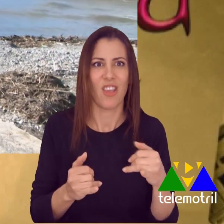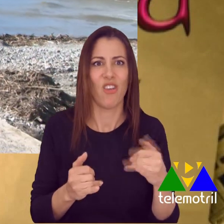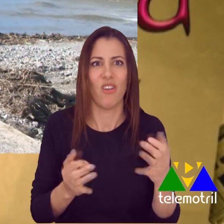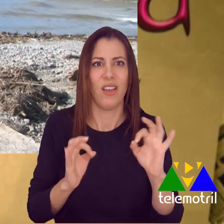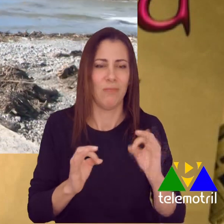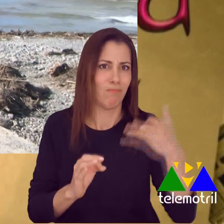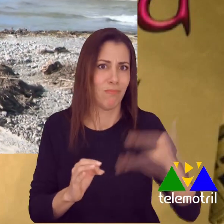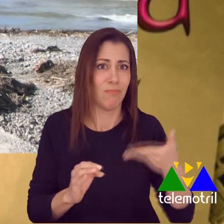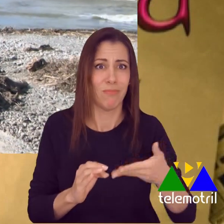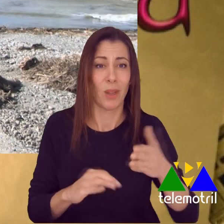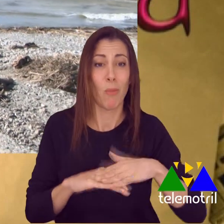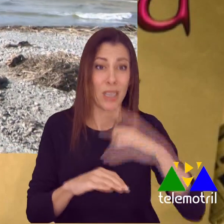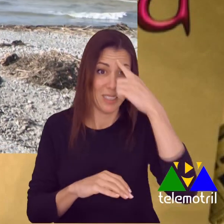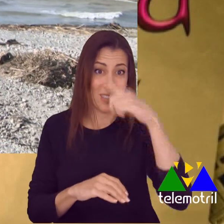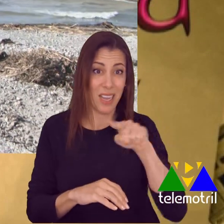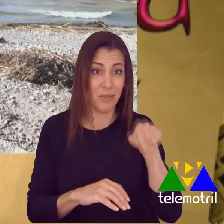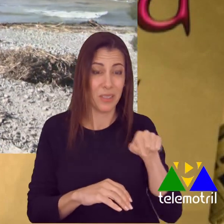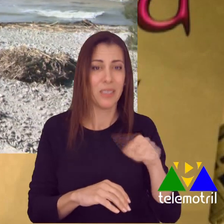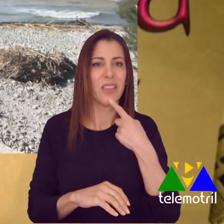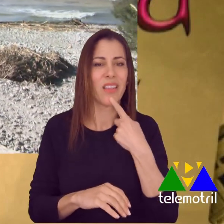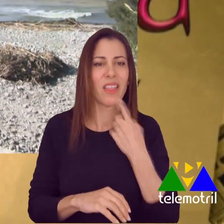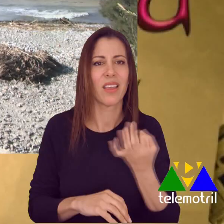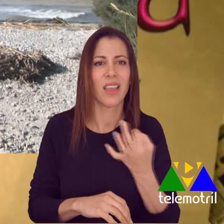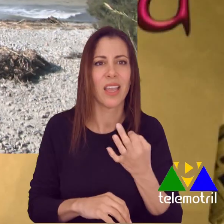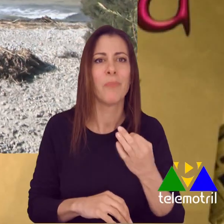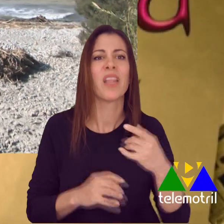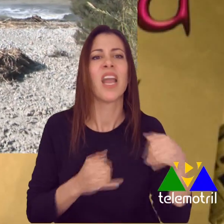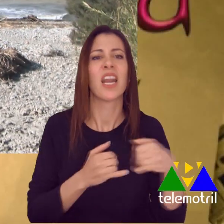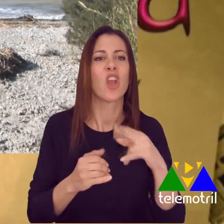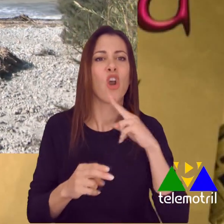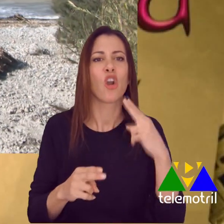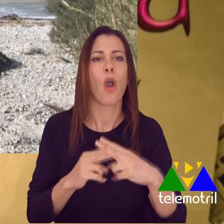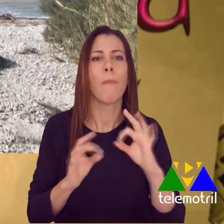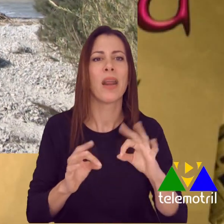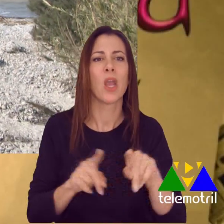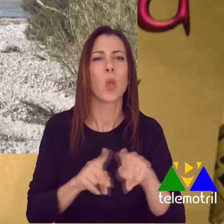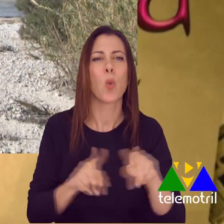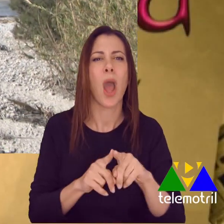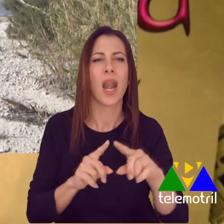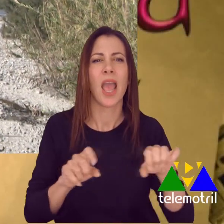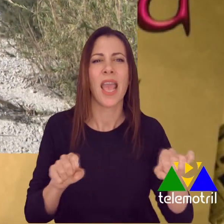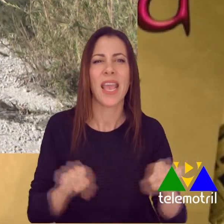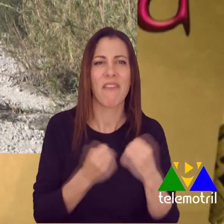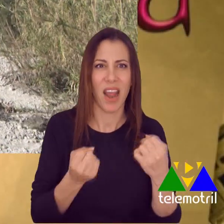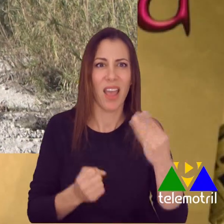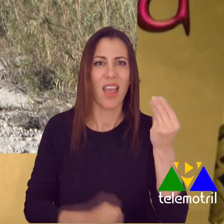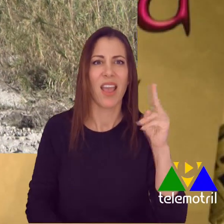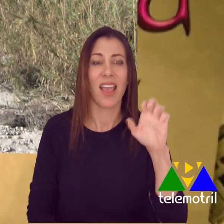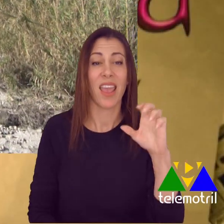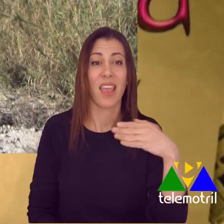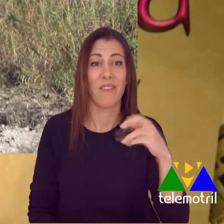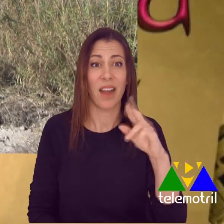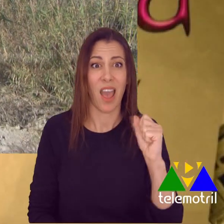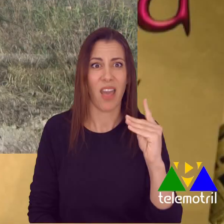Quebrada. Los que saben de esto dicen que se llama río de la Quebrada, el río el Tajo de los Vados, ¿no? De